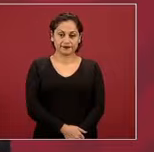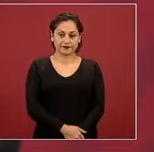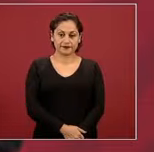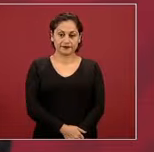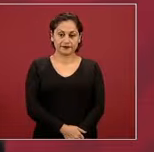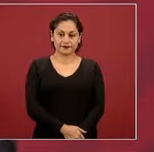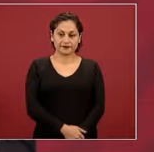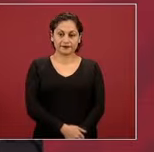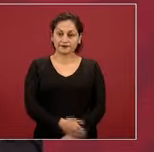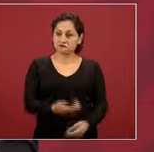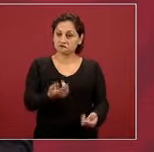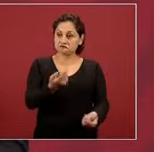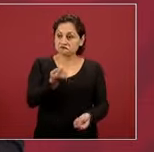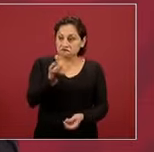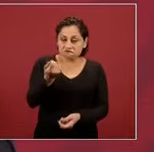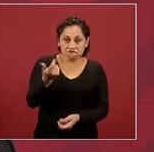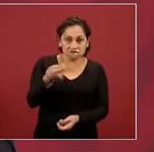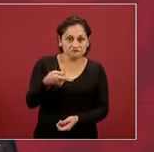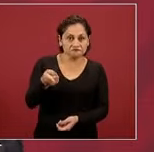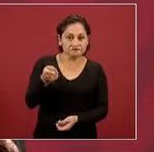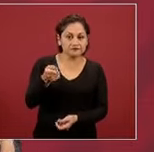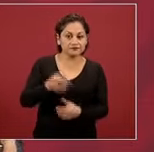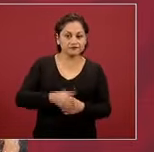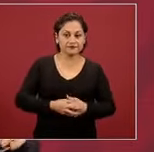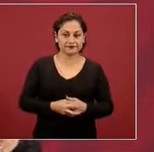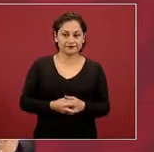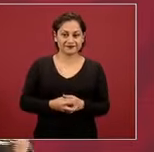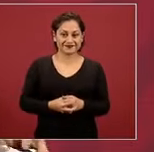Ahora están poquitos.